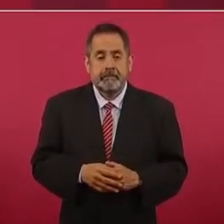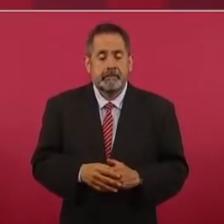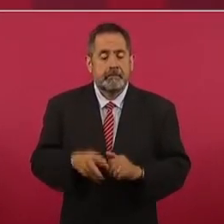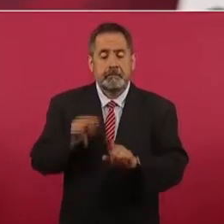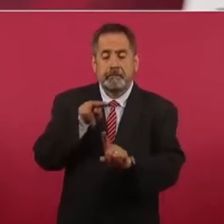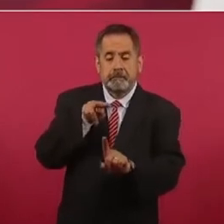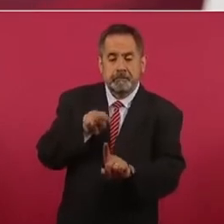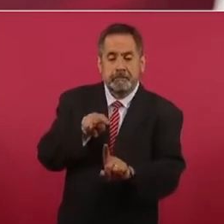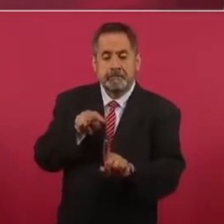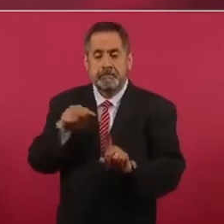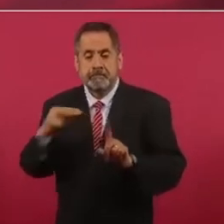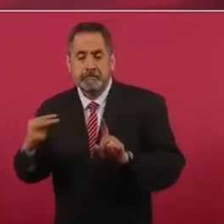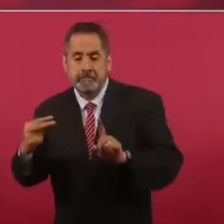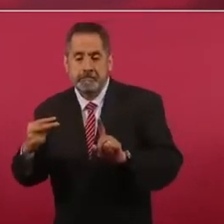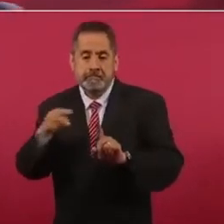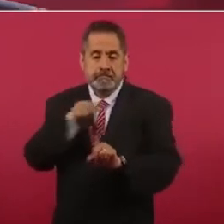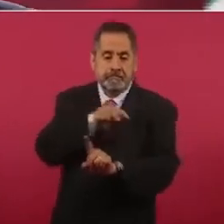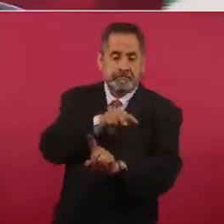visiones distintas,